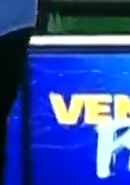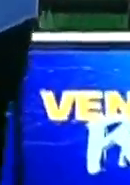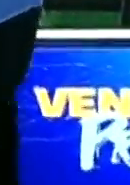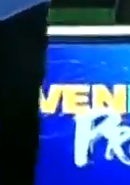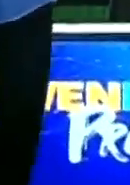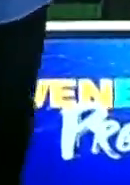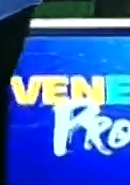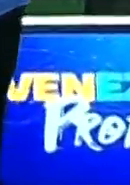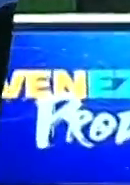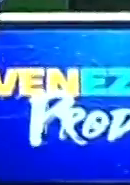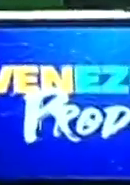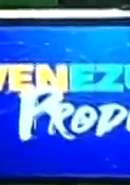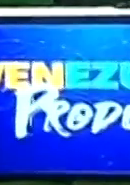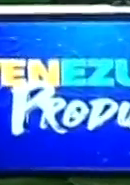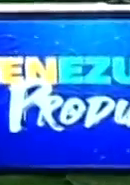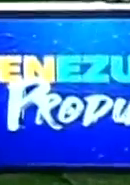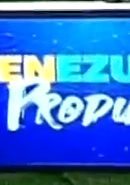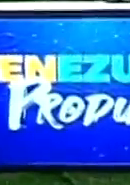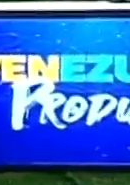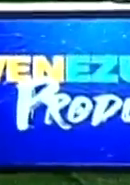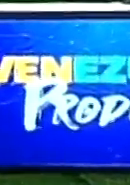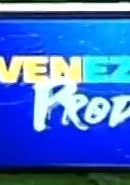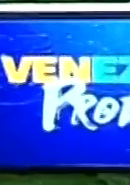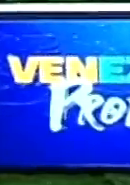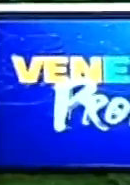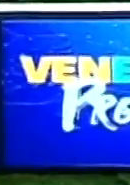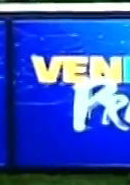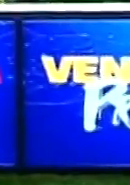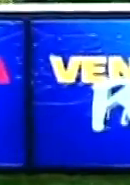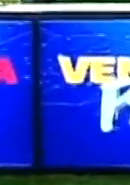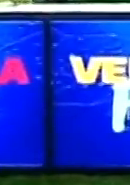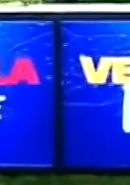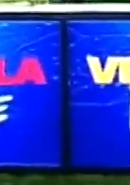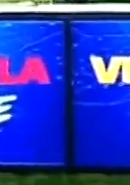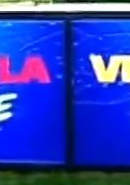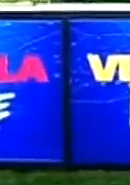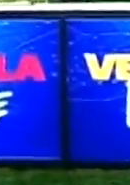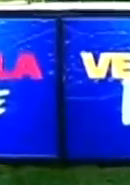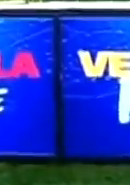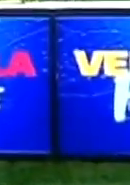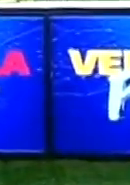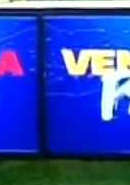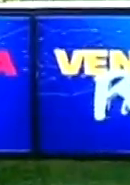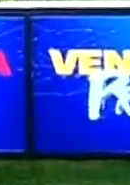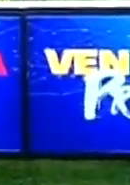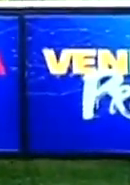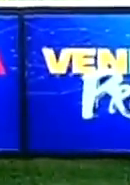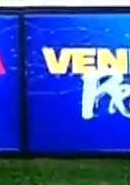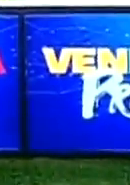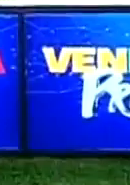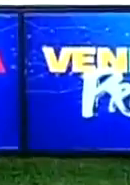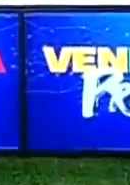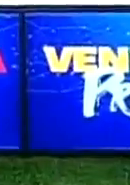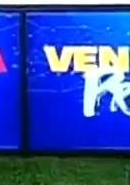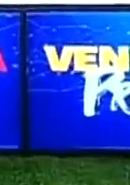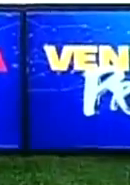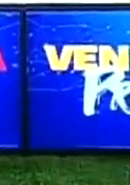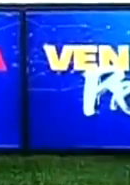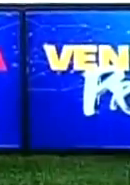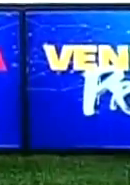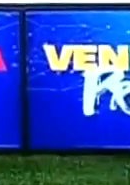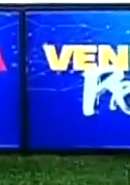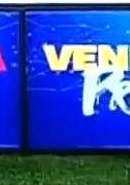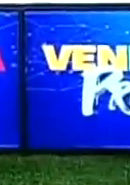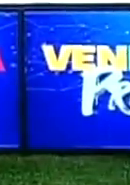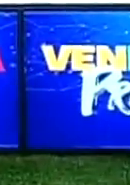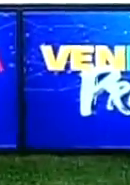que no quieren entender lo que en mis versos les digo, que para lograr la meta debemos luchar unidos, como lo hicieron ayer